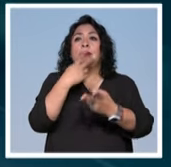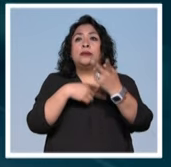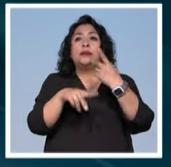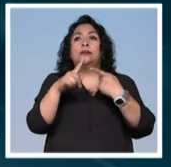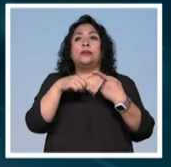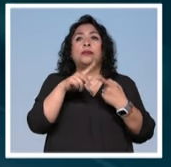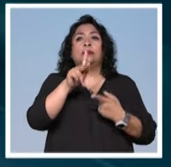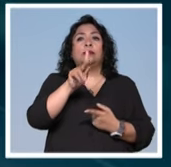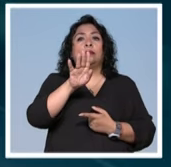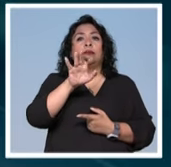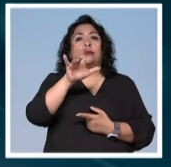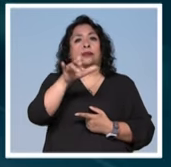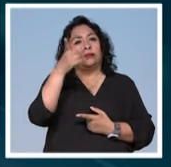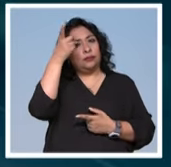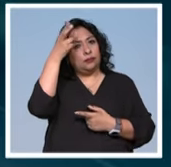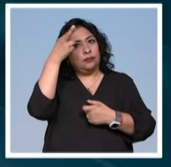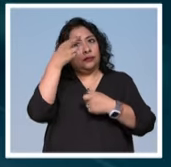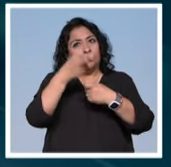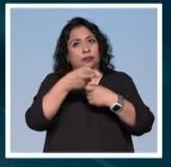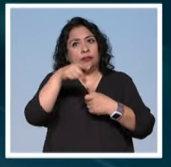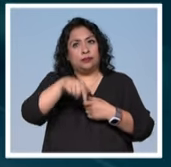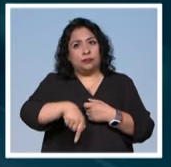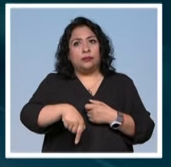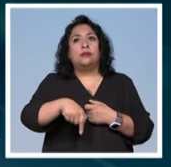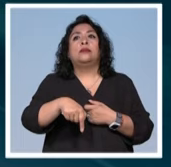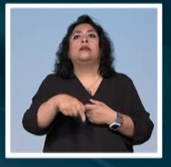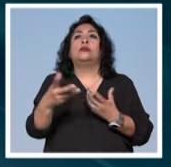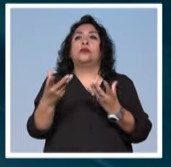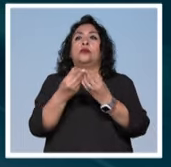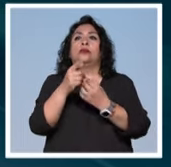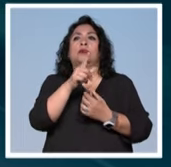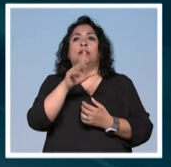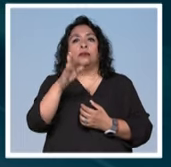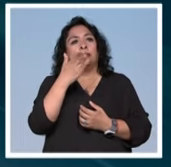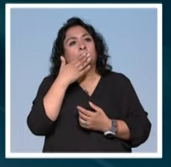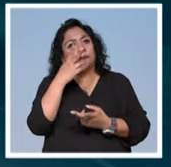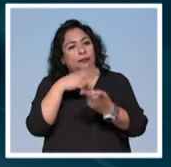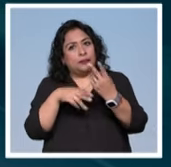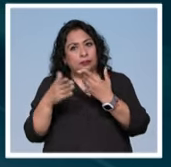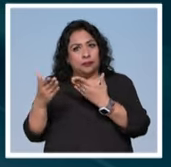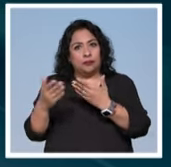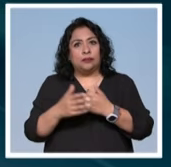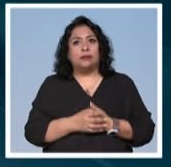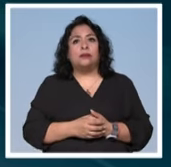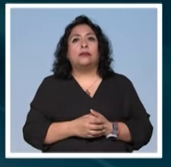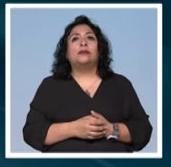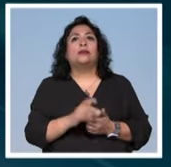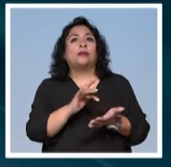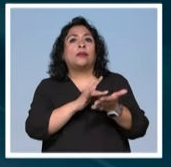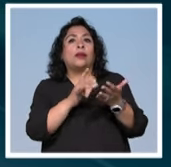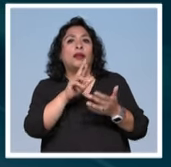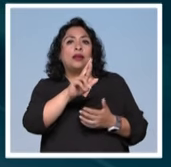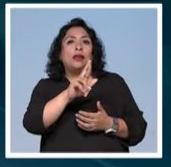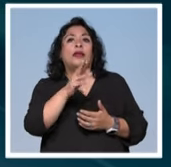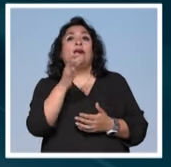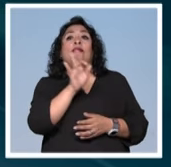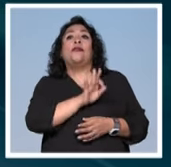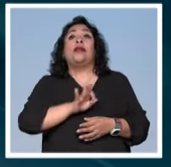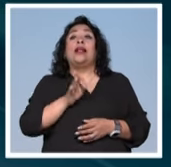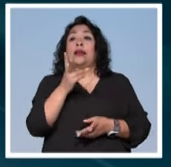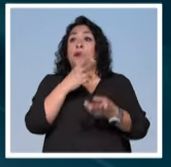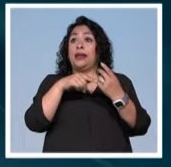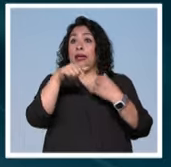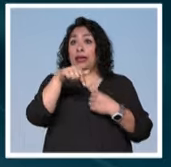a pabel Granados director general de esta emisora que ya se encuentra con Laura Barrera bienvenido mi querido pabel Rafa Muchas gracias Laura feliz de